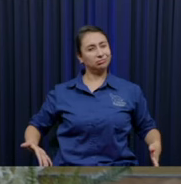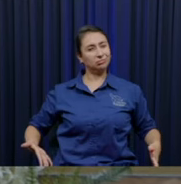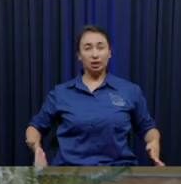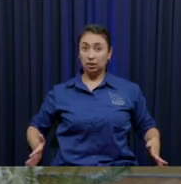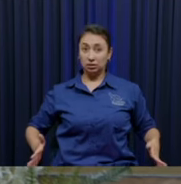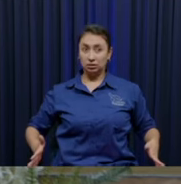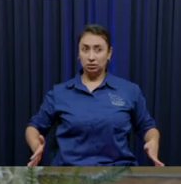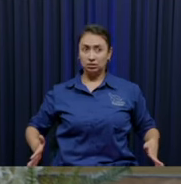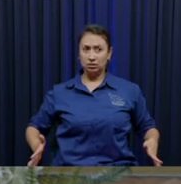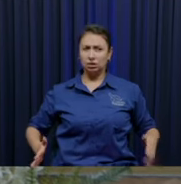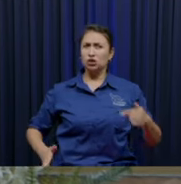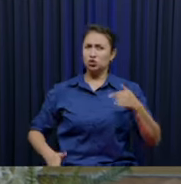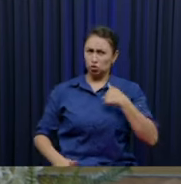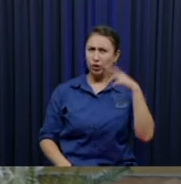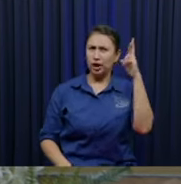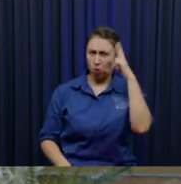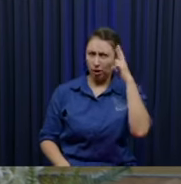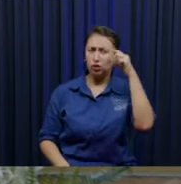que en otro lado lo hablé?